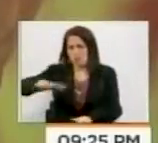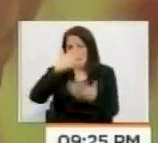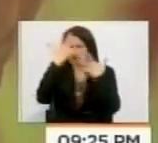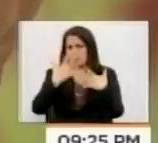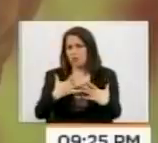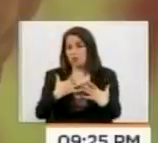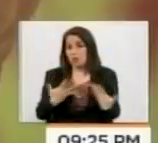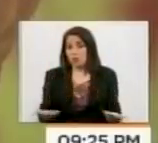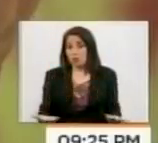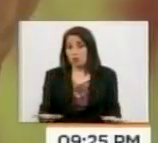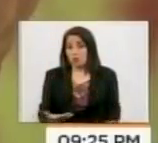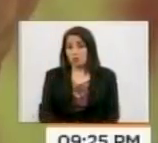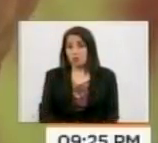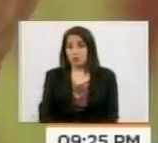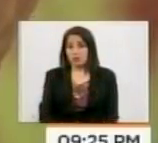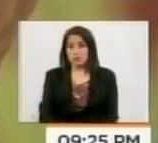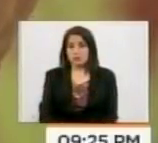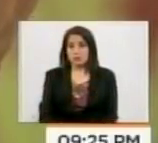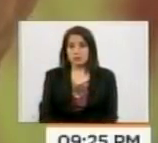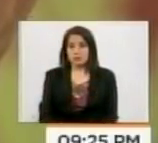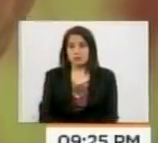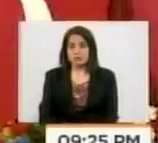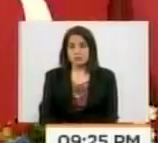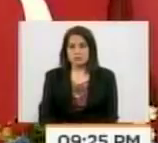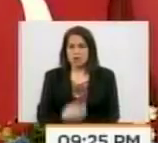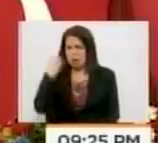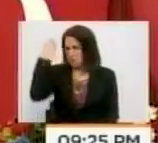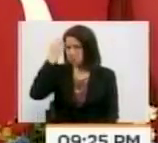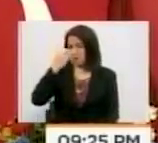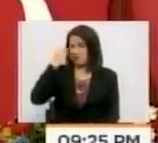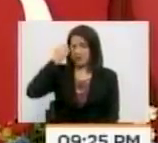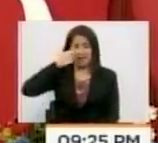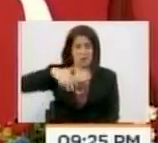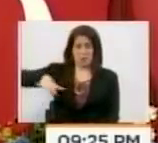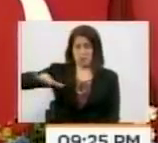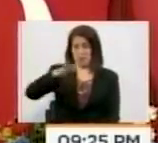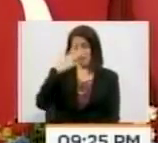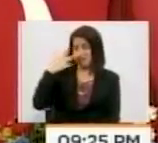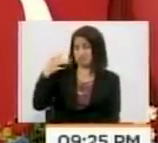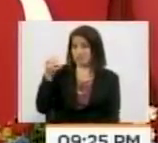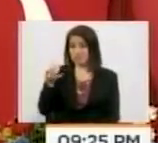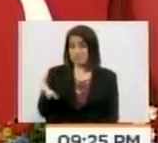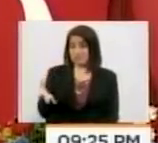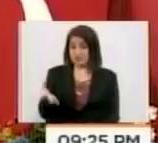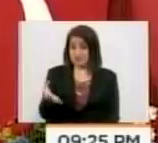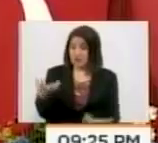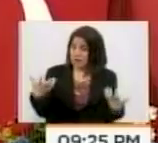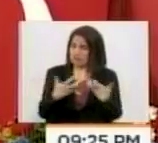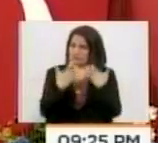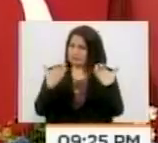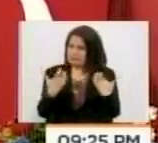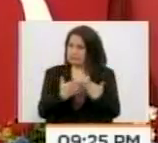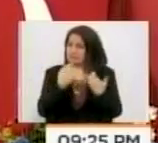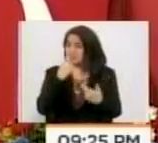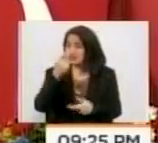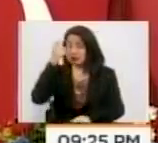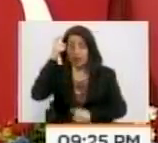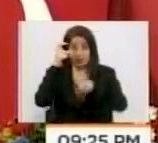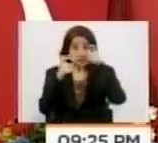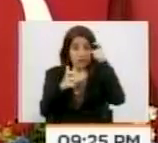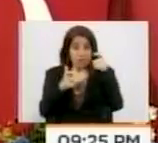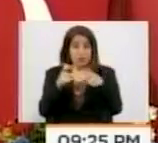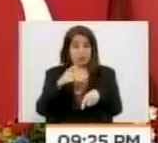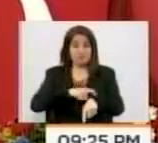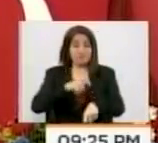Chávez. Y subestimaron al pueblo. Y en ese combate, como decía el comandante Chávez, en ese